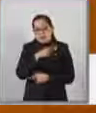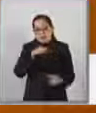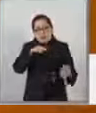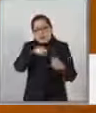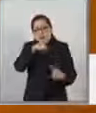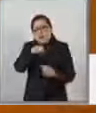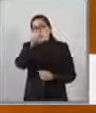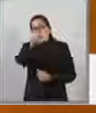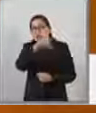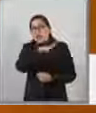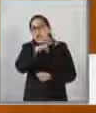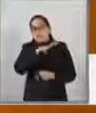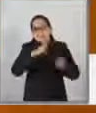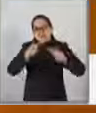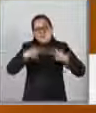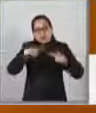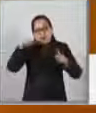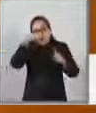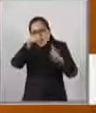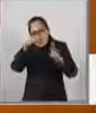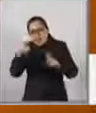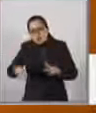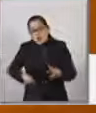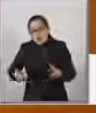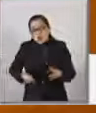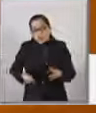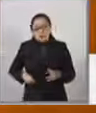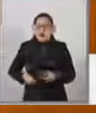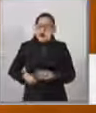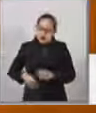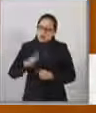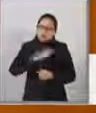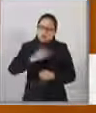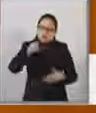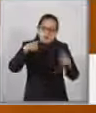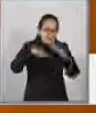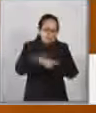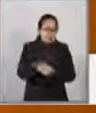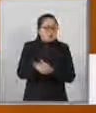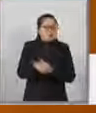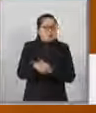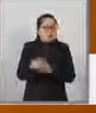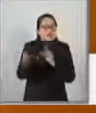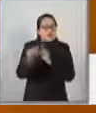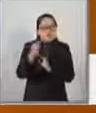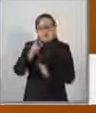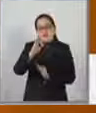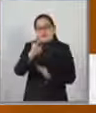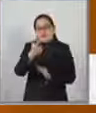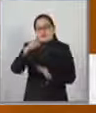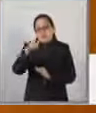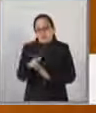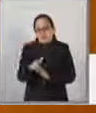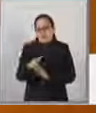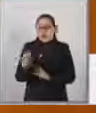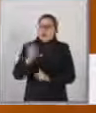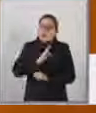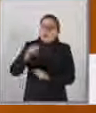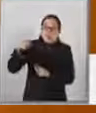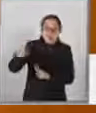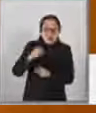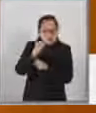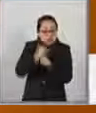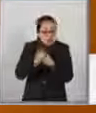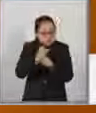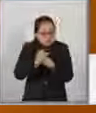tipo de delito, se hagan las denuncias pertinentes ante esta Fiscalía, se hagan las investigaciones